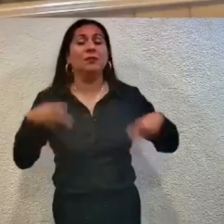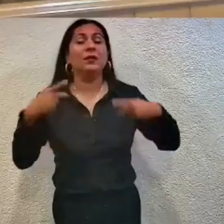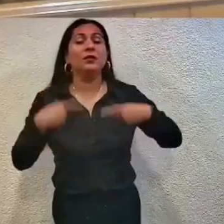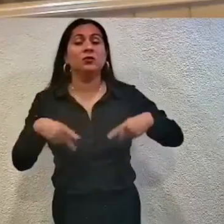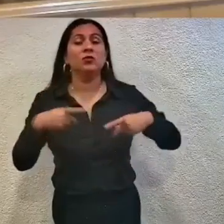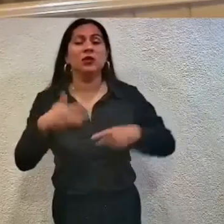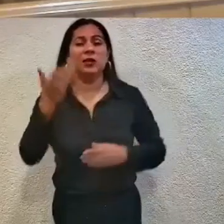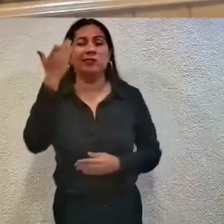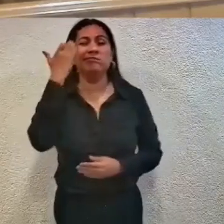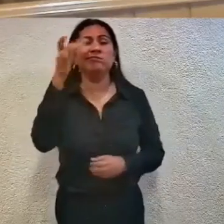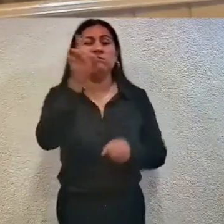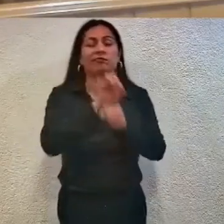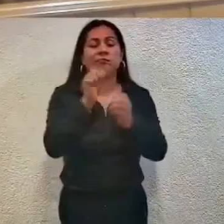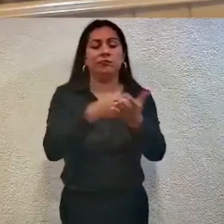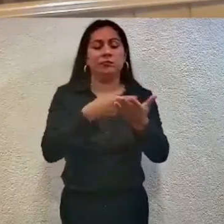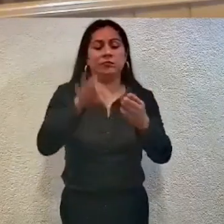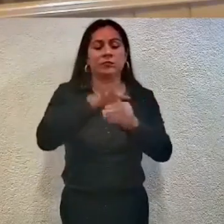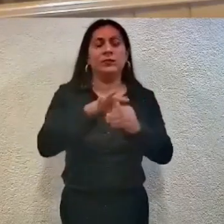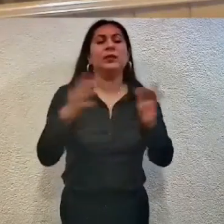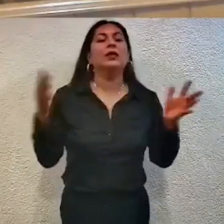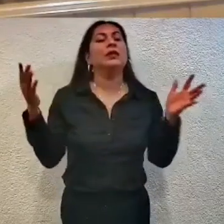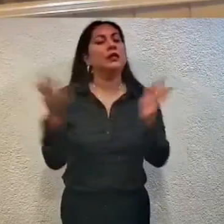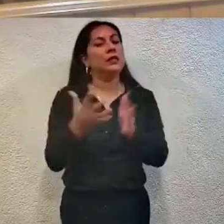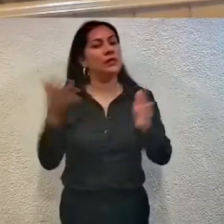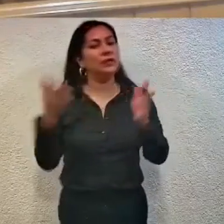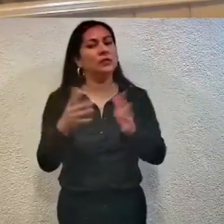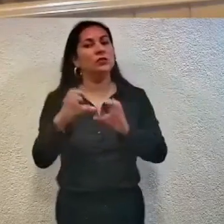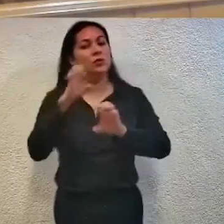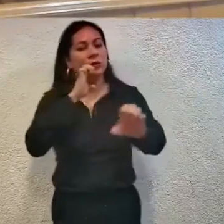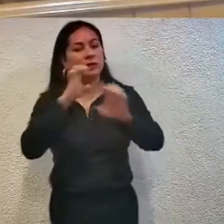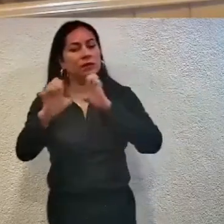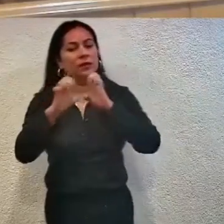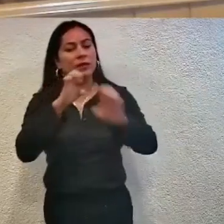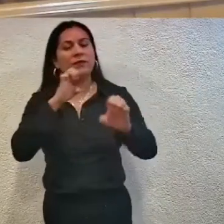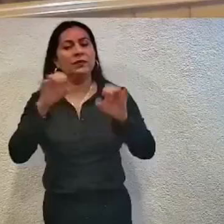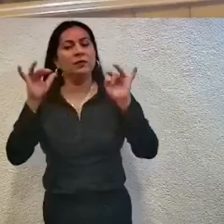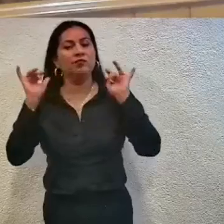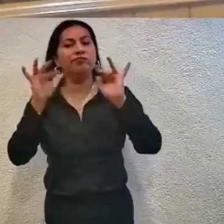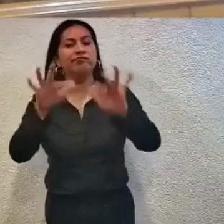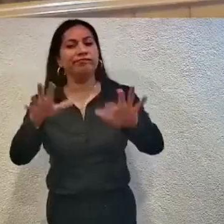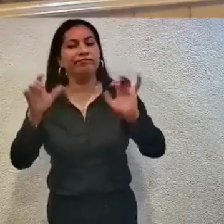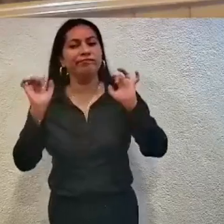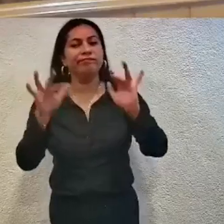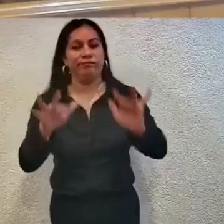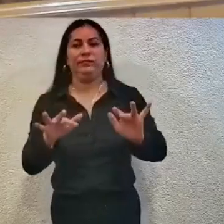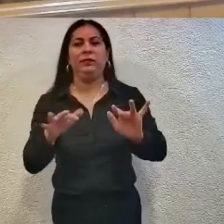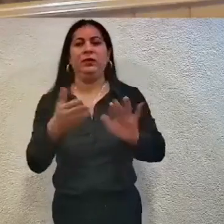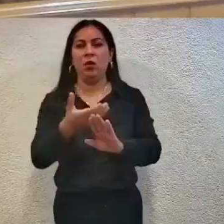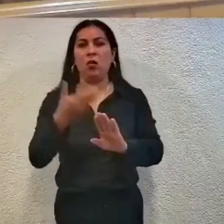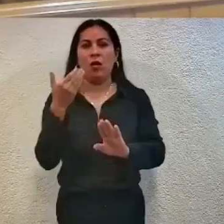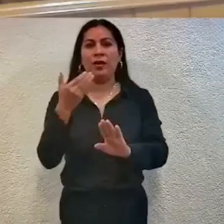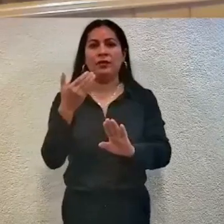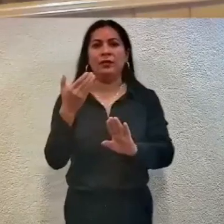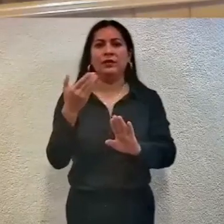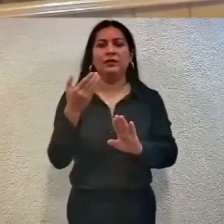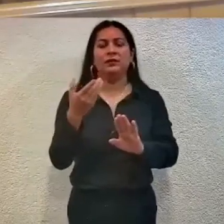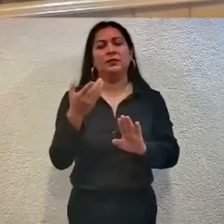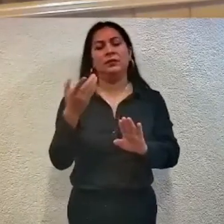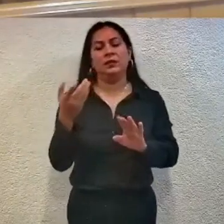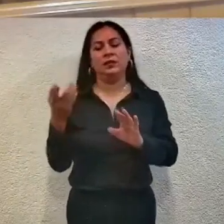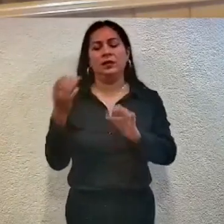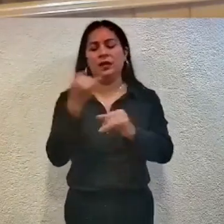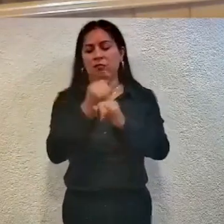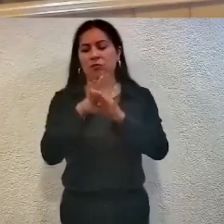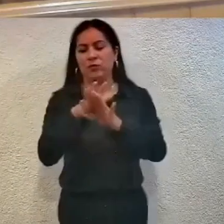Velázquez Gabriel es la persona que durante la jornada electoral realizó en una entrevista campaña electoral. Lo